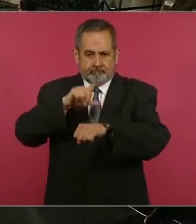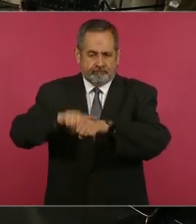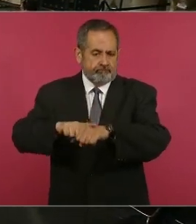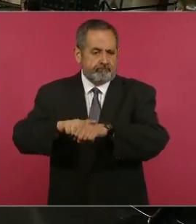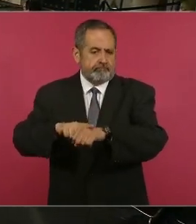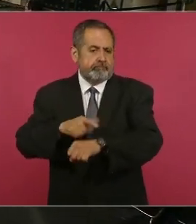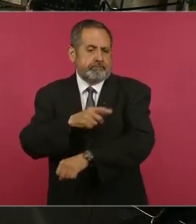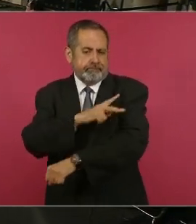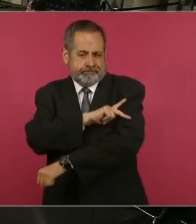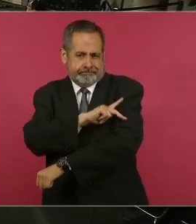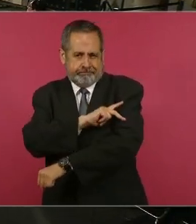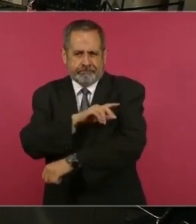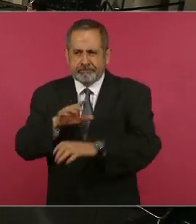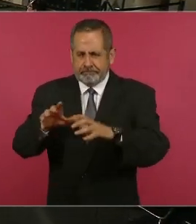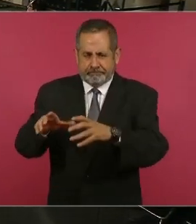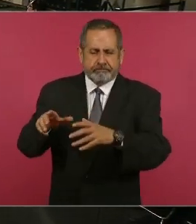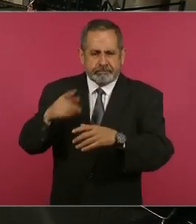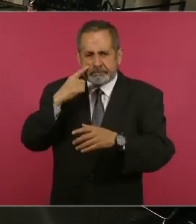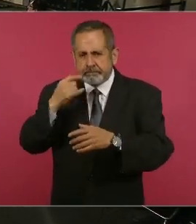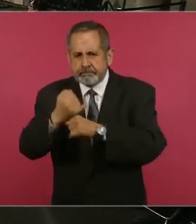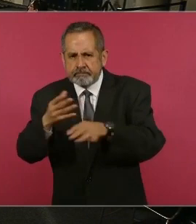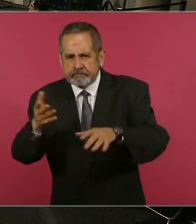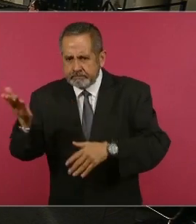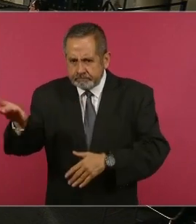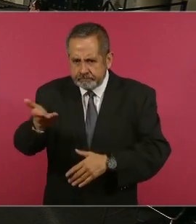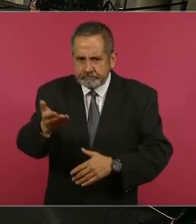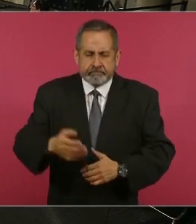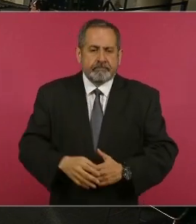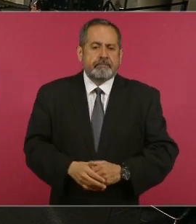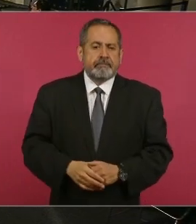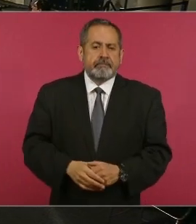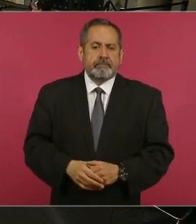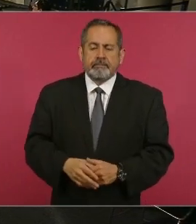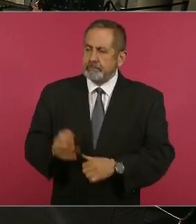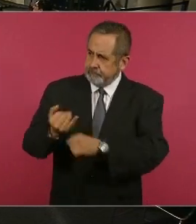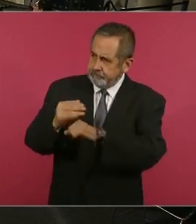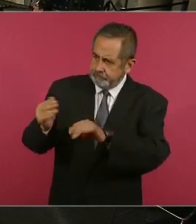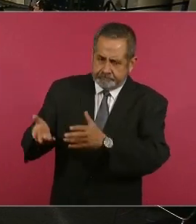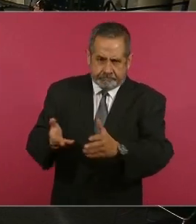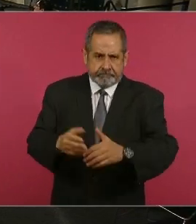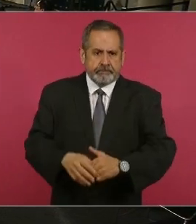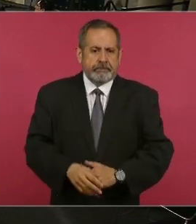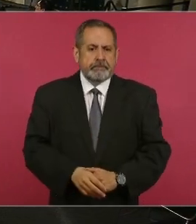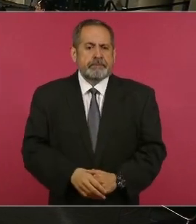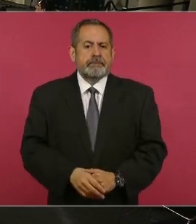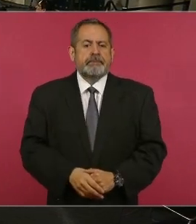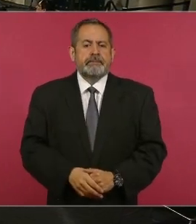informe. A ver si está Laura. Laura, adelante.